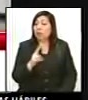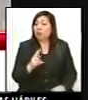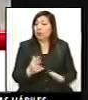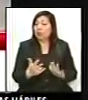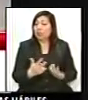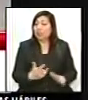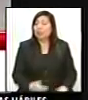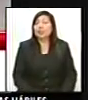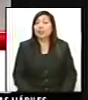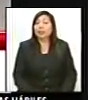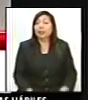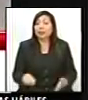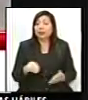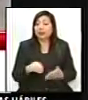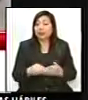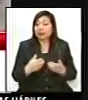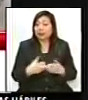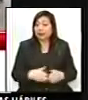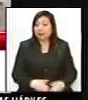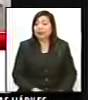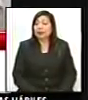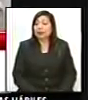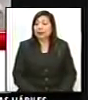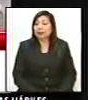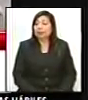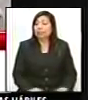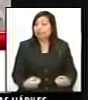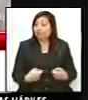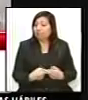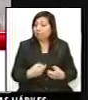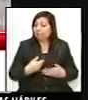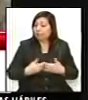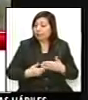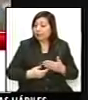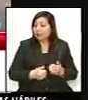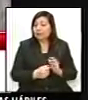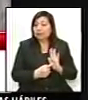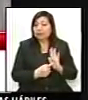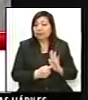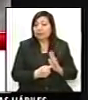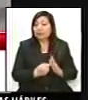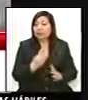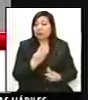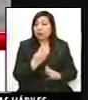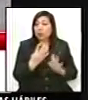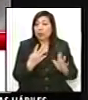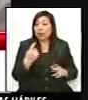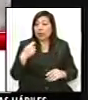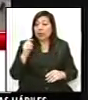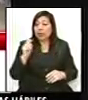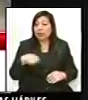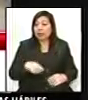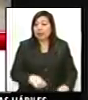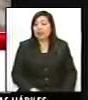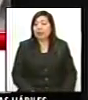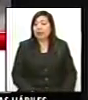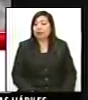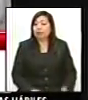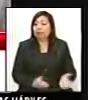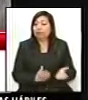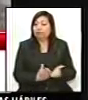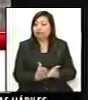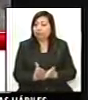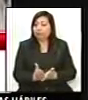2018, la composición del precio de electricidad en el segmento de generación representa cerca del 49%, en el segmento